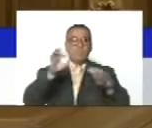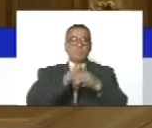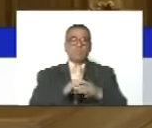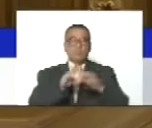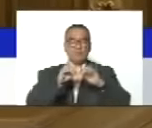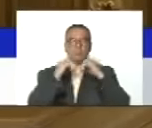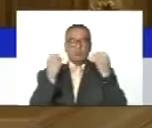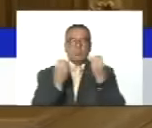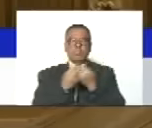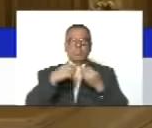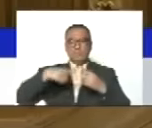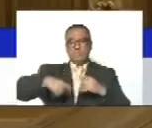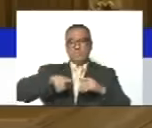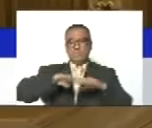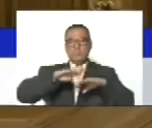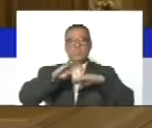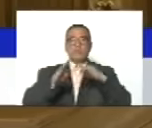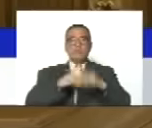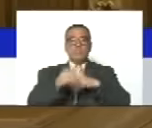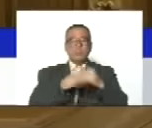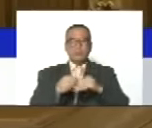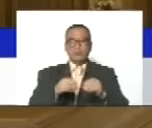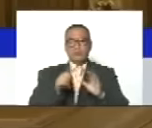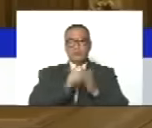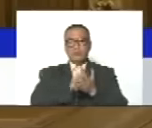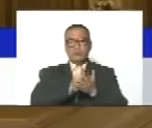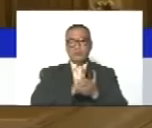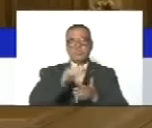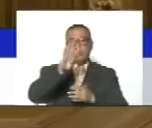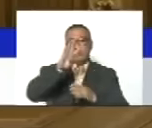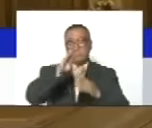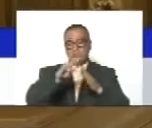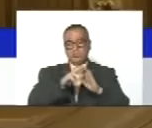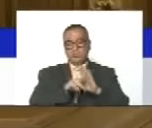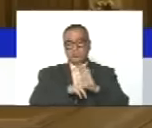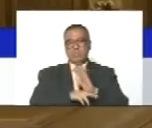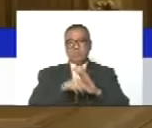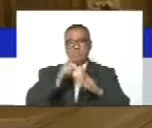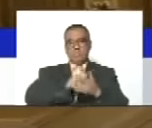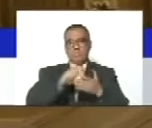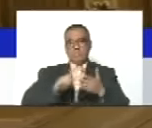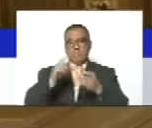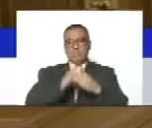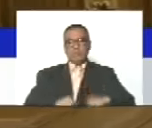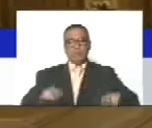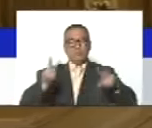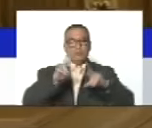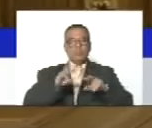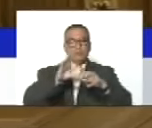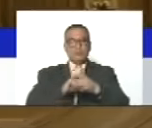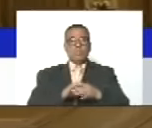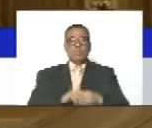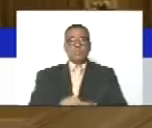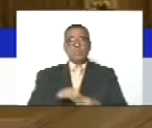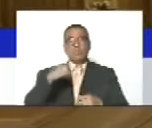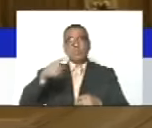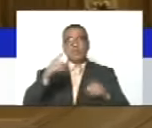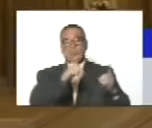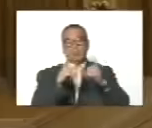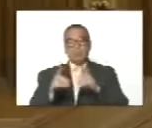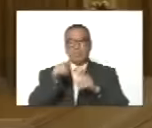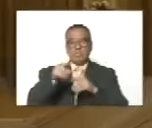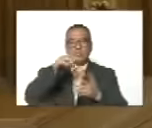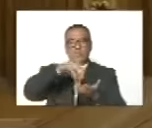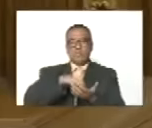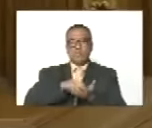al organismo multilateral de conformidad con el artículo 4 de la Carta de Naciones Unidas. Que durante los debates en